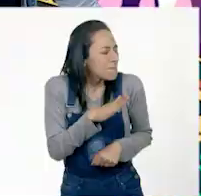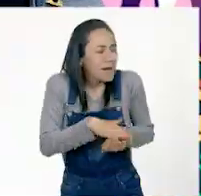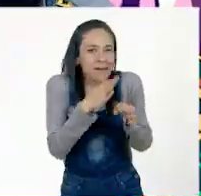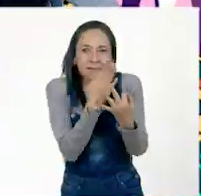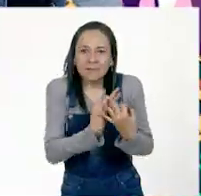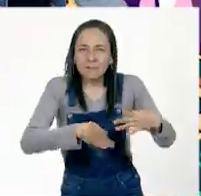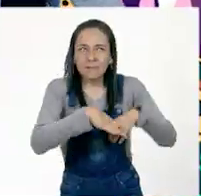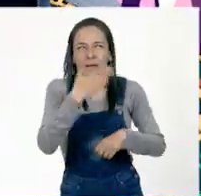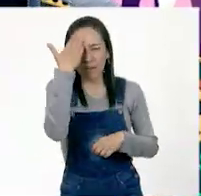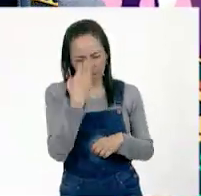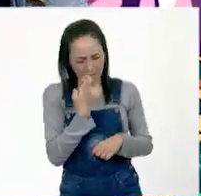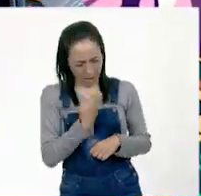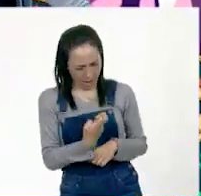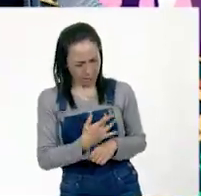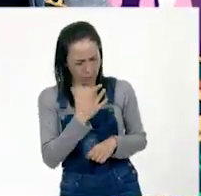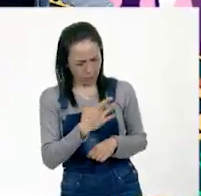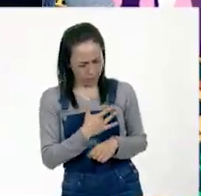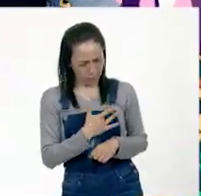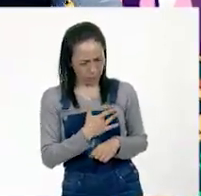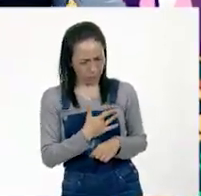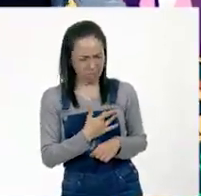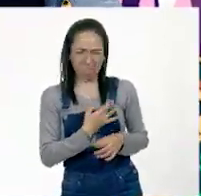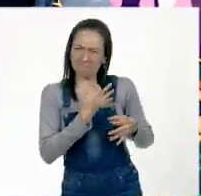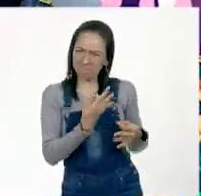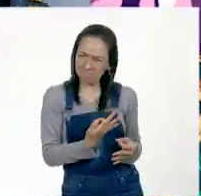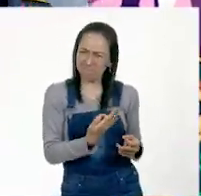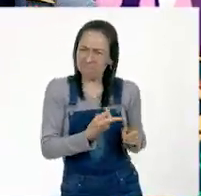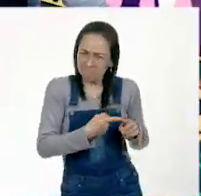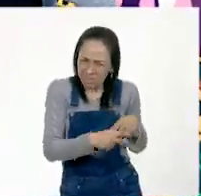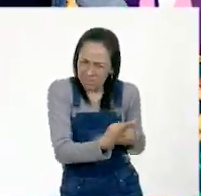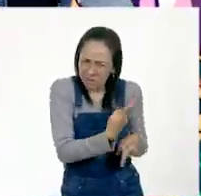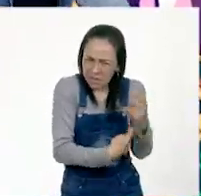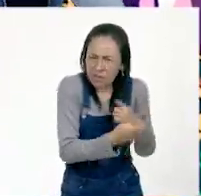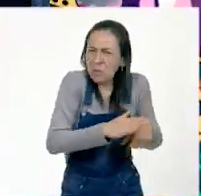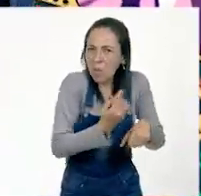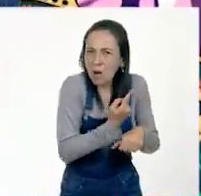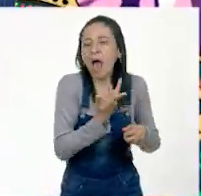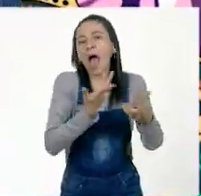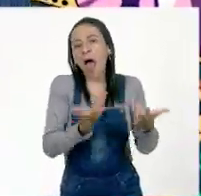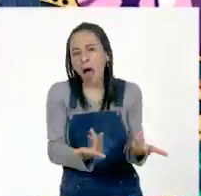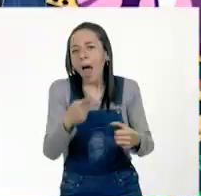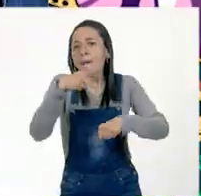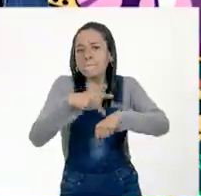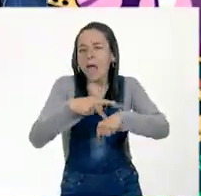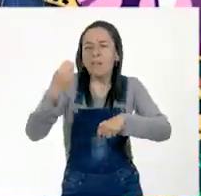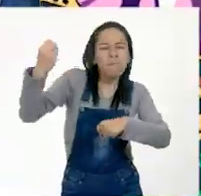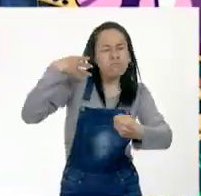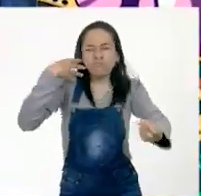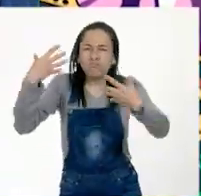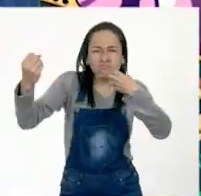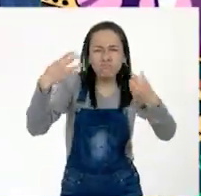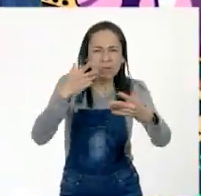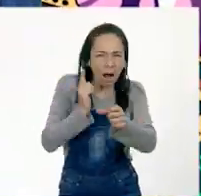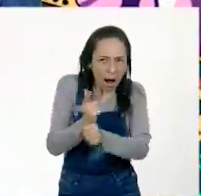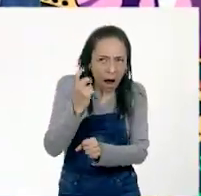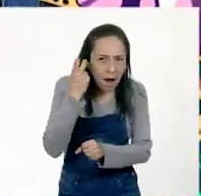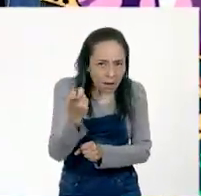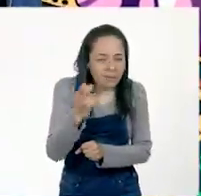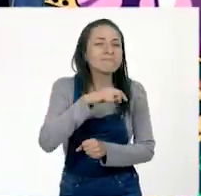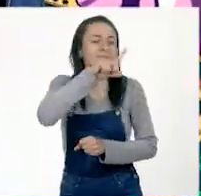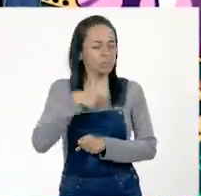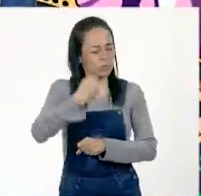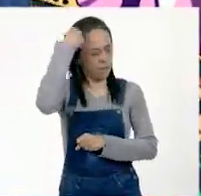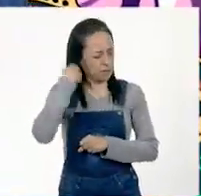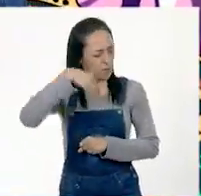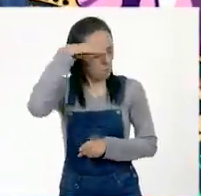esto es la lluvia de meteoritos. Y así buscamos soluciones. Bueno, confío en lo que dices.